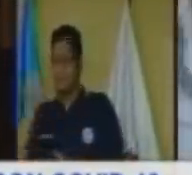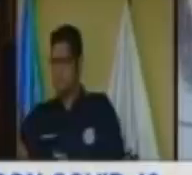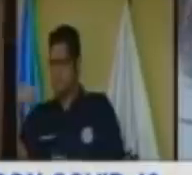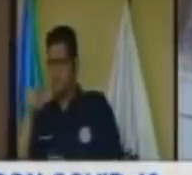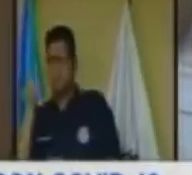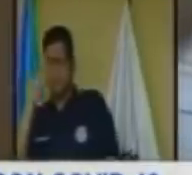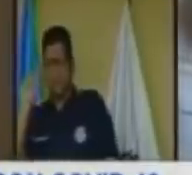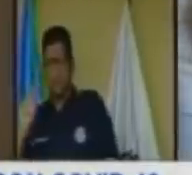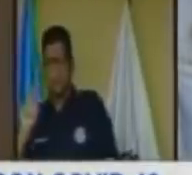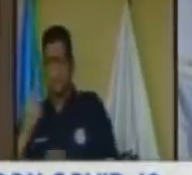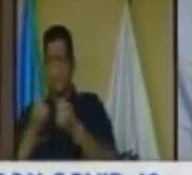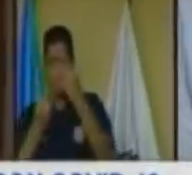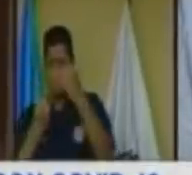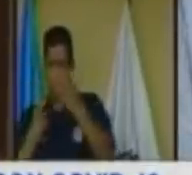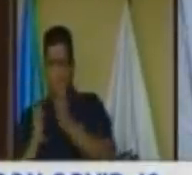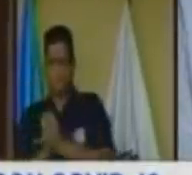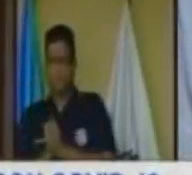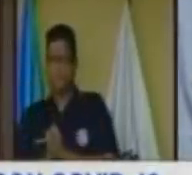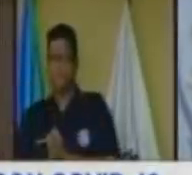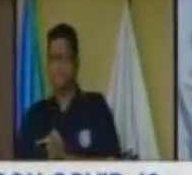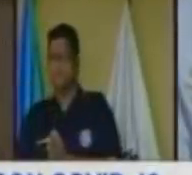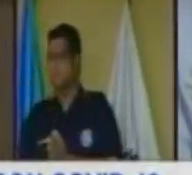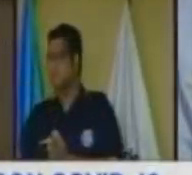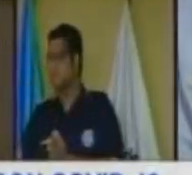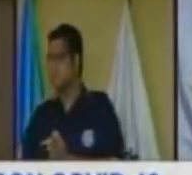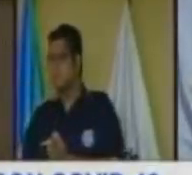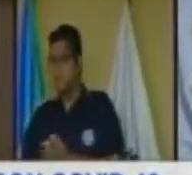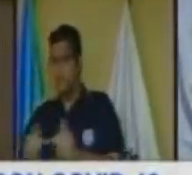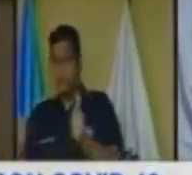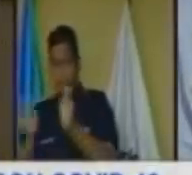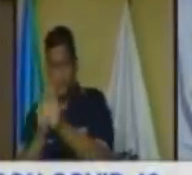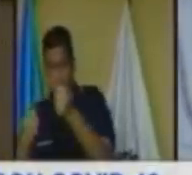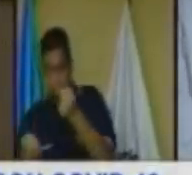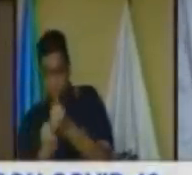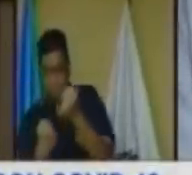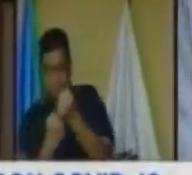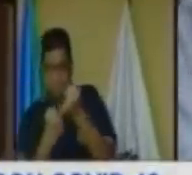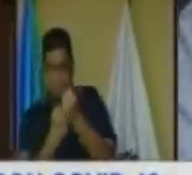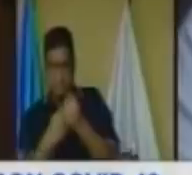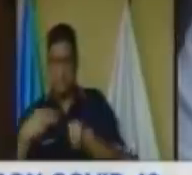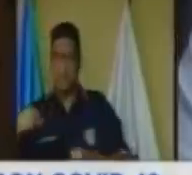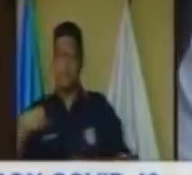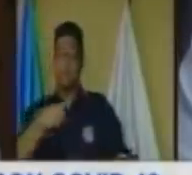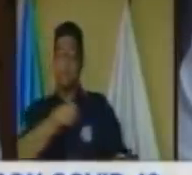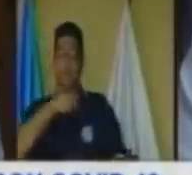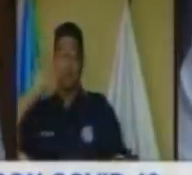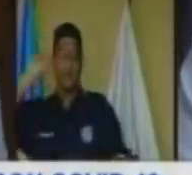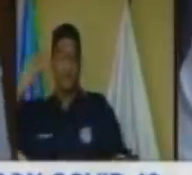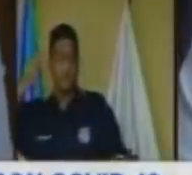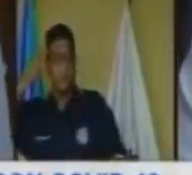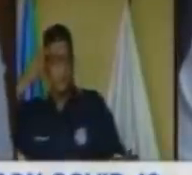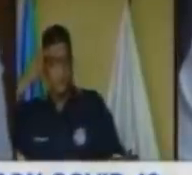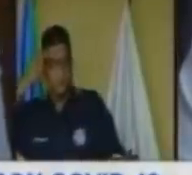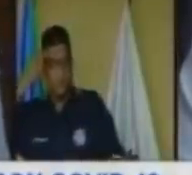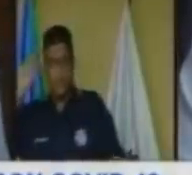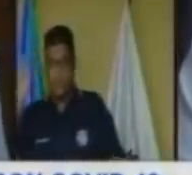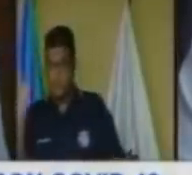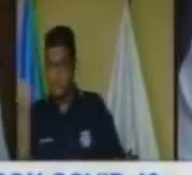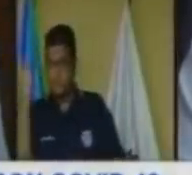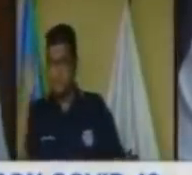la información es la siguiente. Con el apoyo del Ministerio de Gobernación, primero se